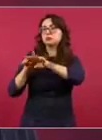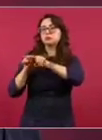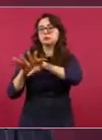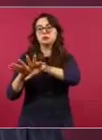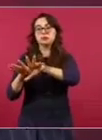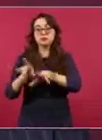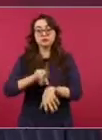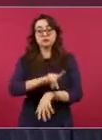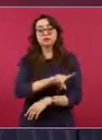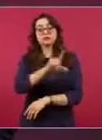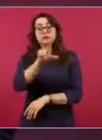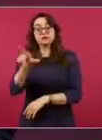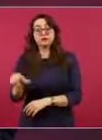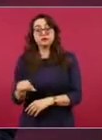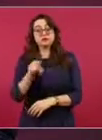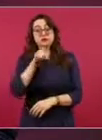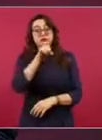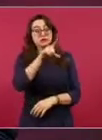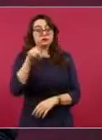periodistas